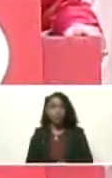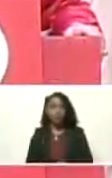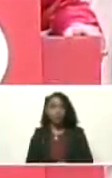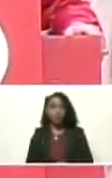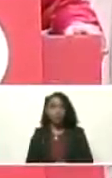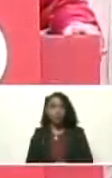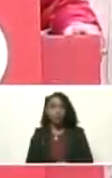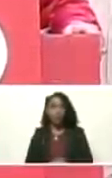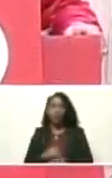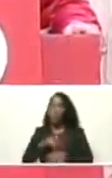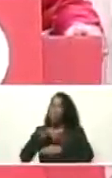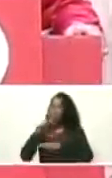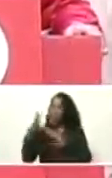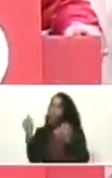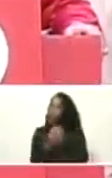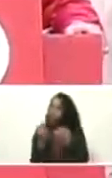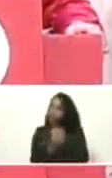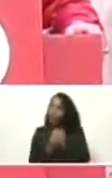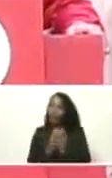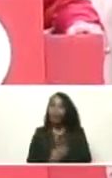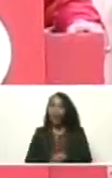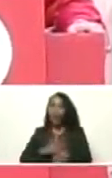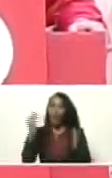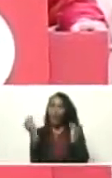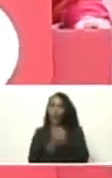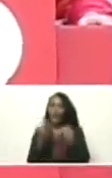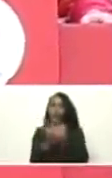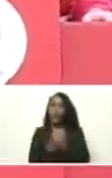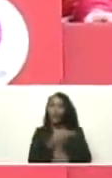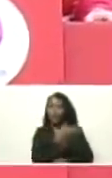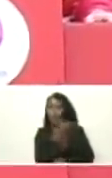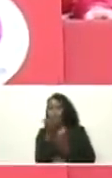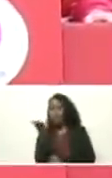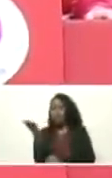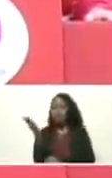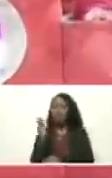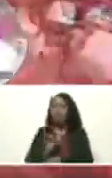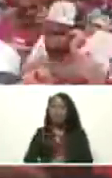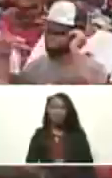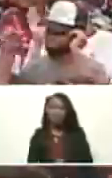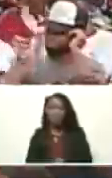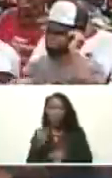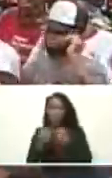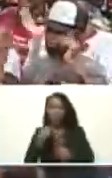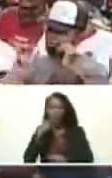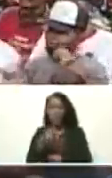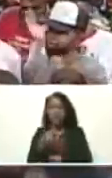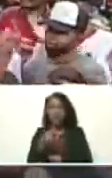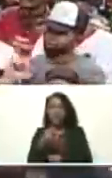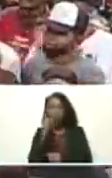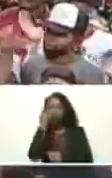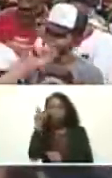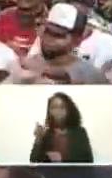En la jodedera, vale. ¡Jodedores! Como dice el Conde del Guácharo.